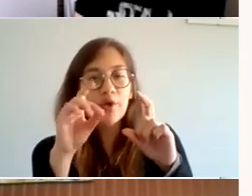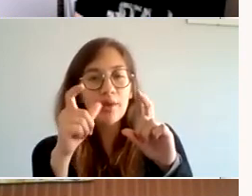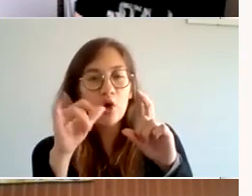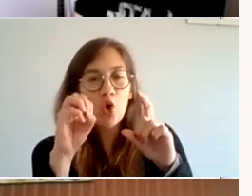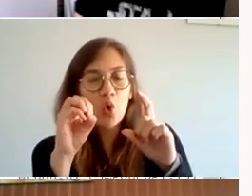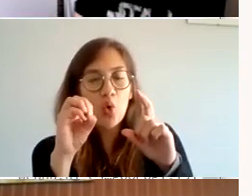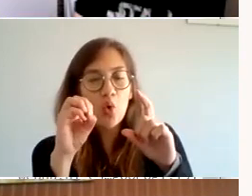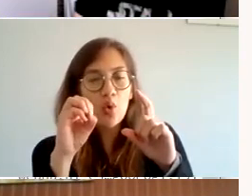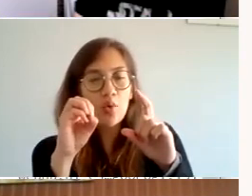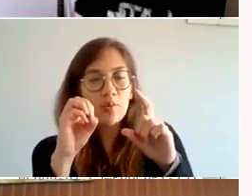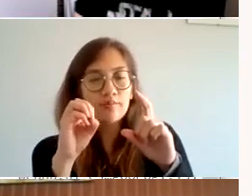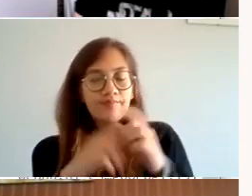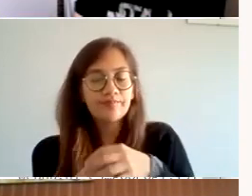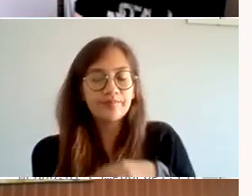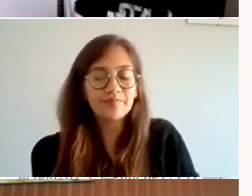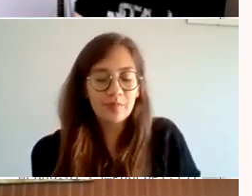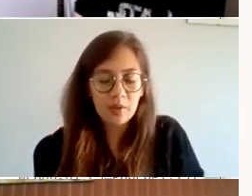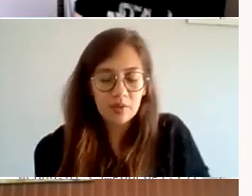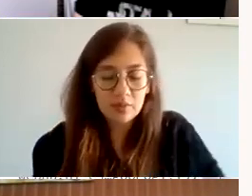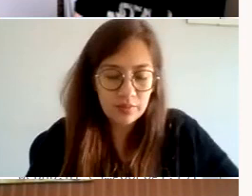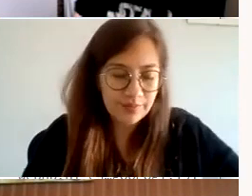No, voy a ver Elements.